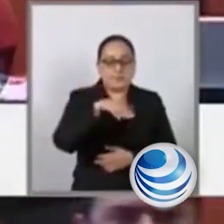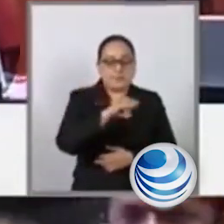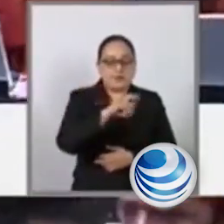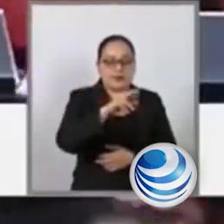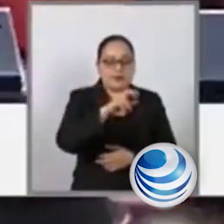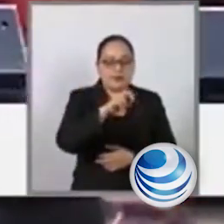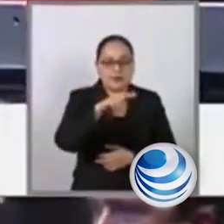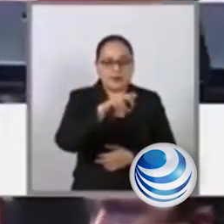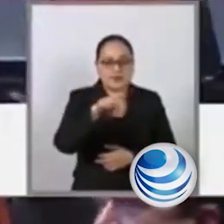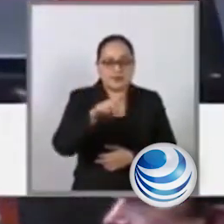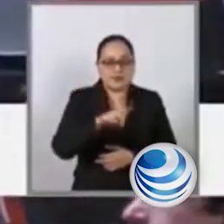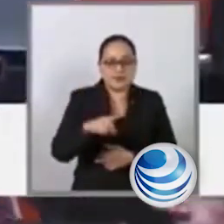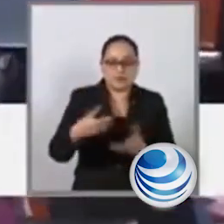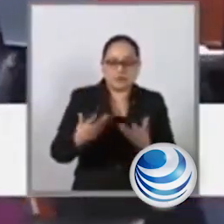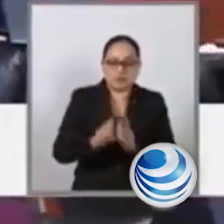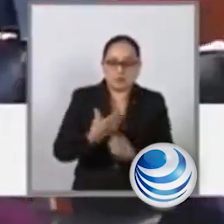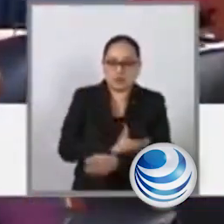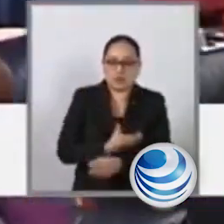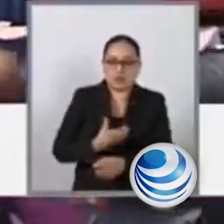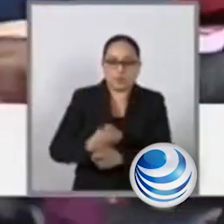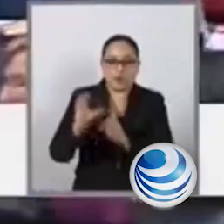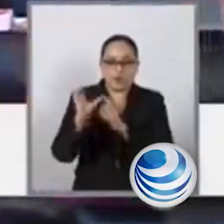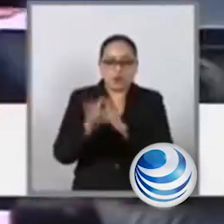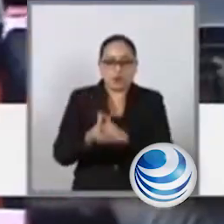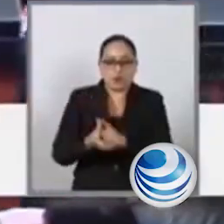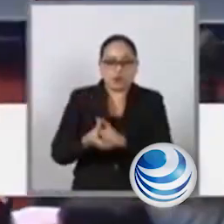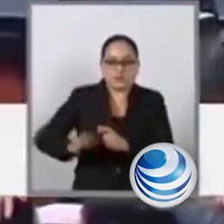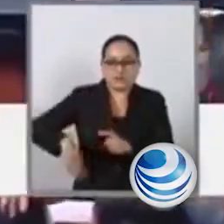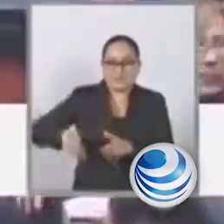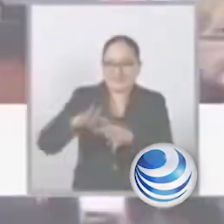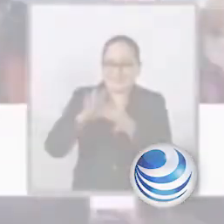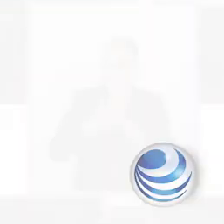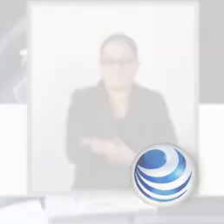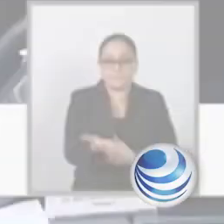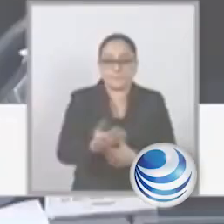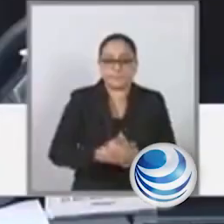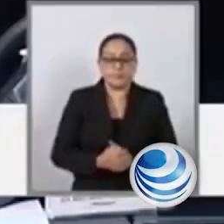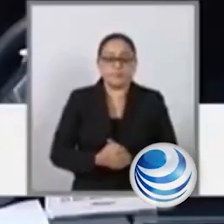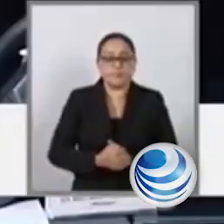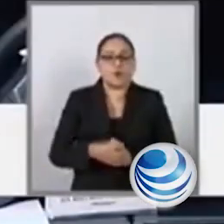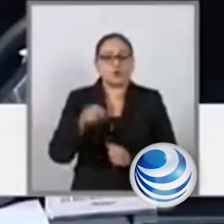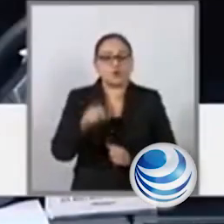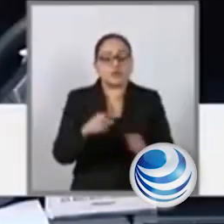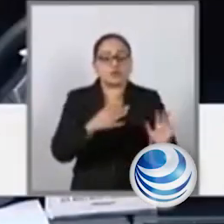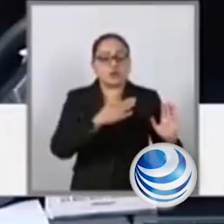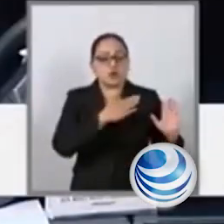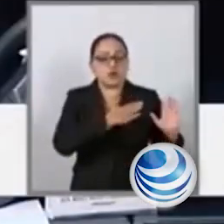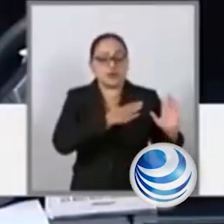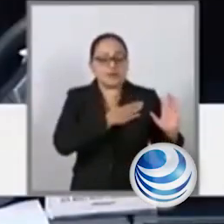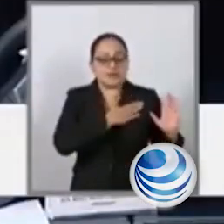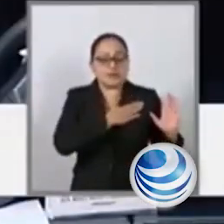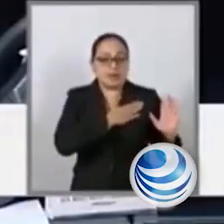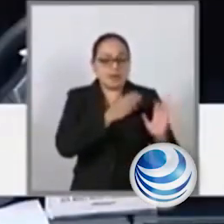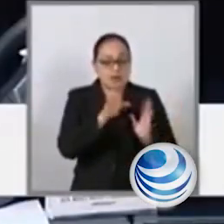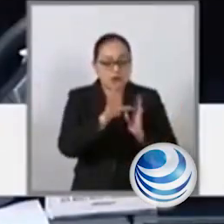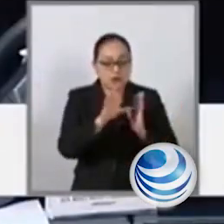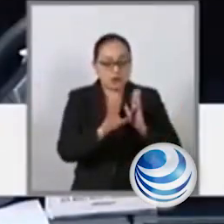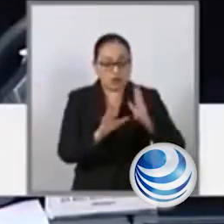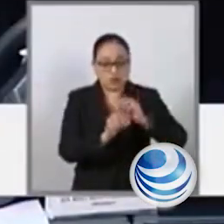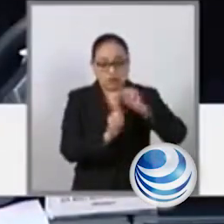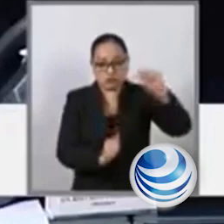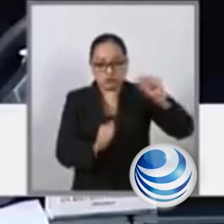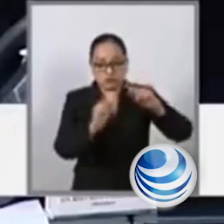sesiones, acompañada por una comisión de senadores, y rindió protesta. Protesta a guardar y hacer guardar